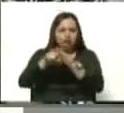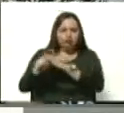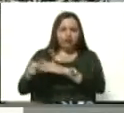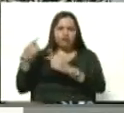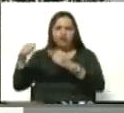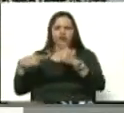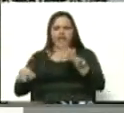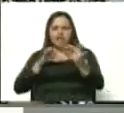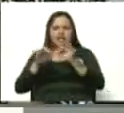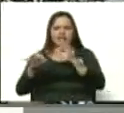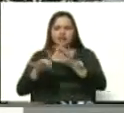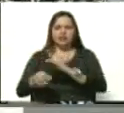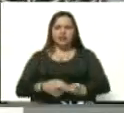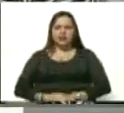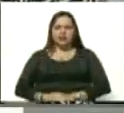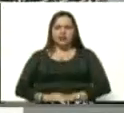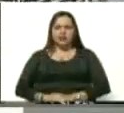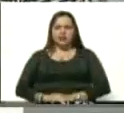espectáculos.